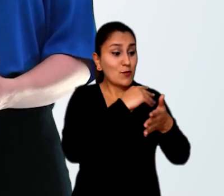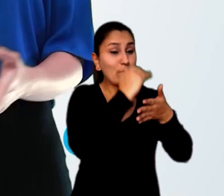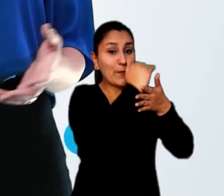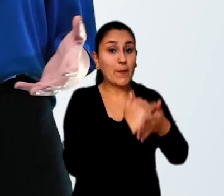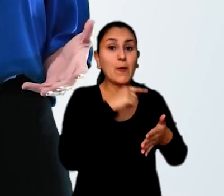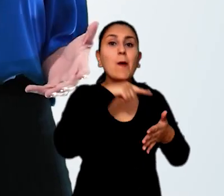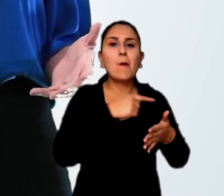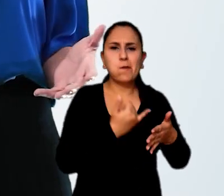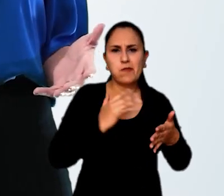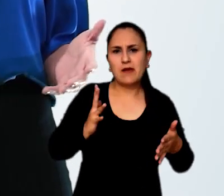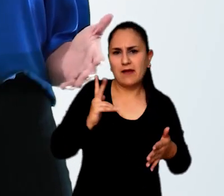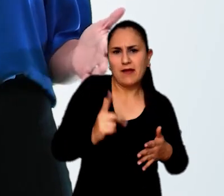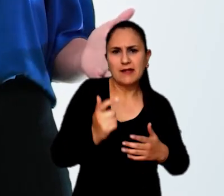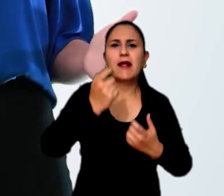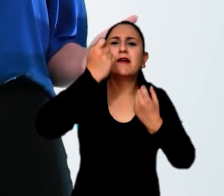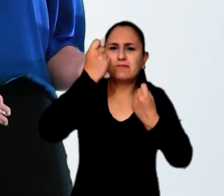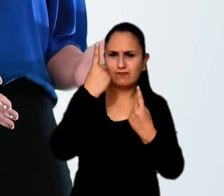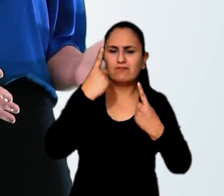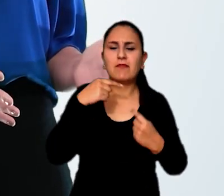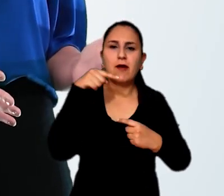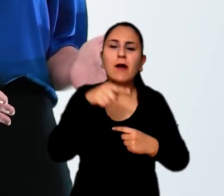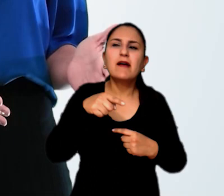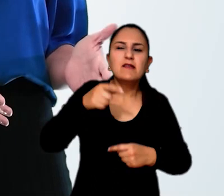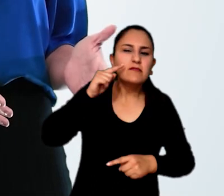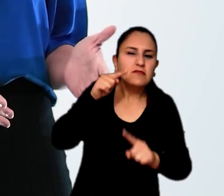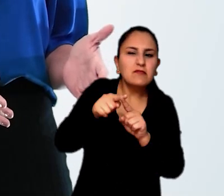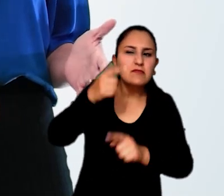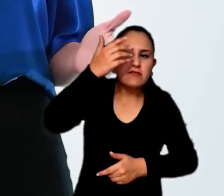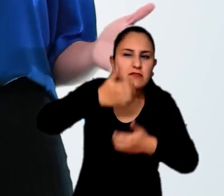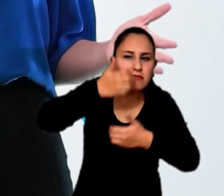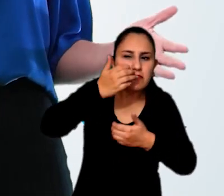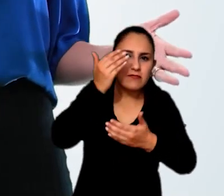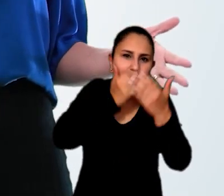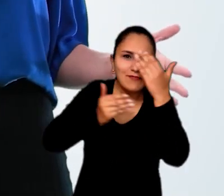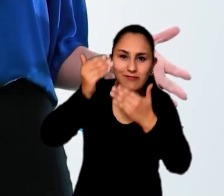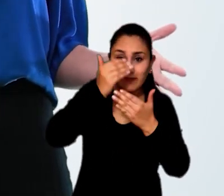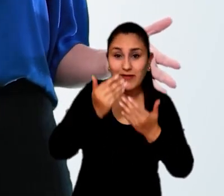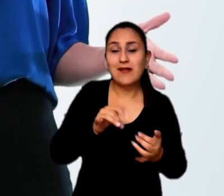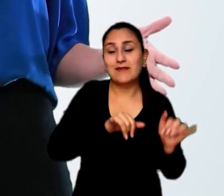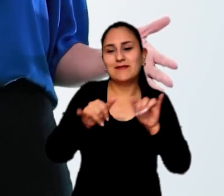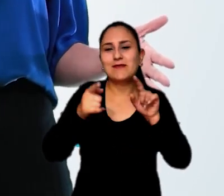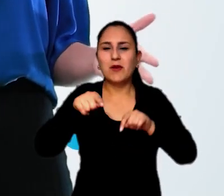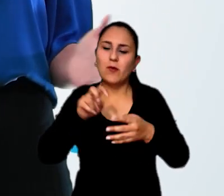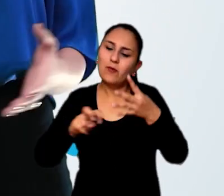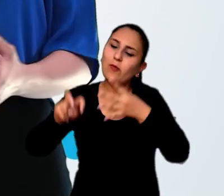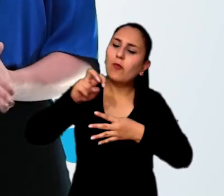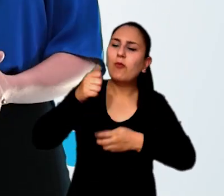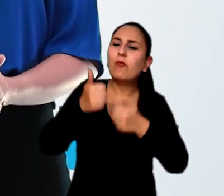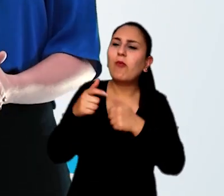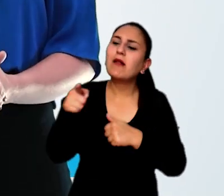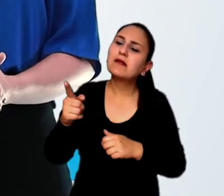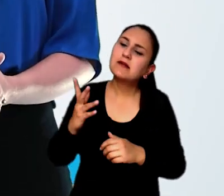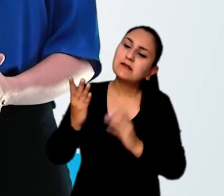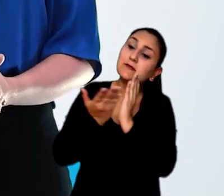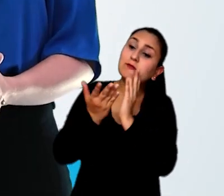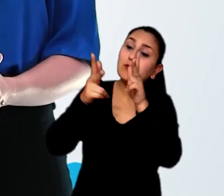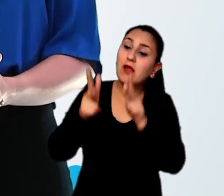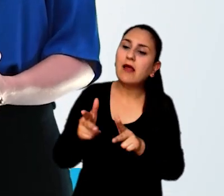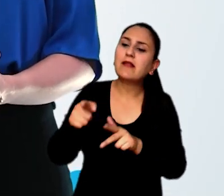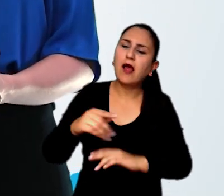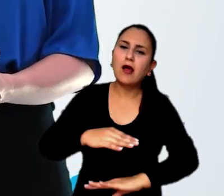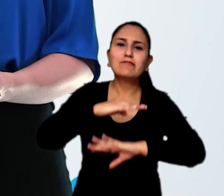descripción que permite entender lo que se pretende evaluar y analizar así como la medida o grado en el que el estudiante